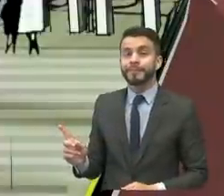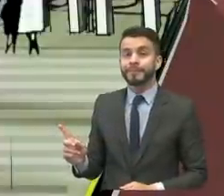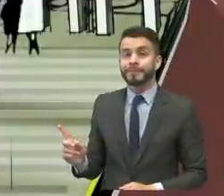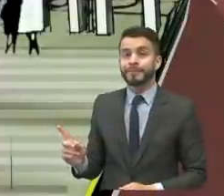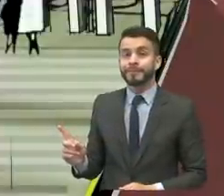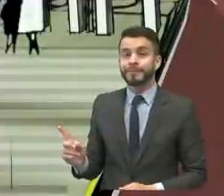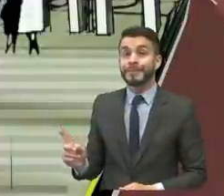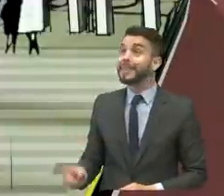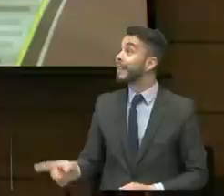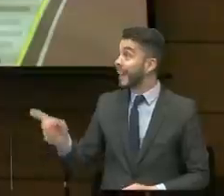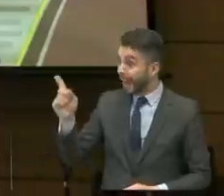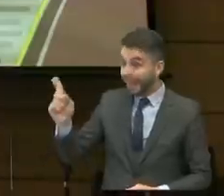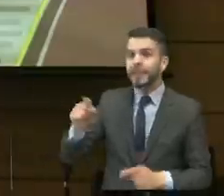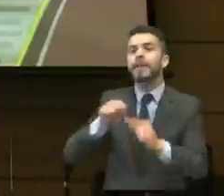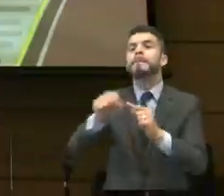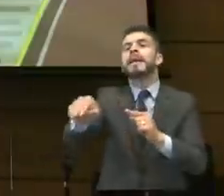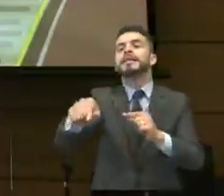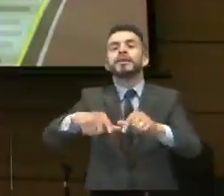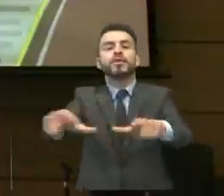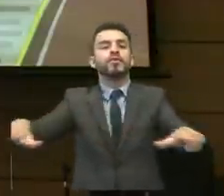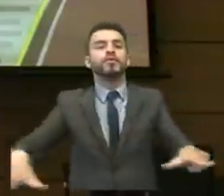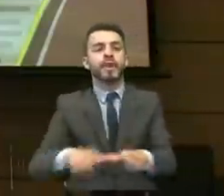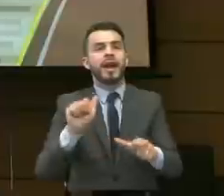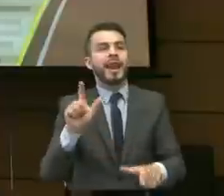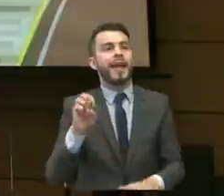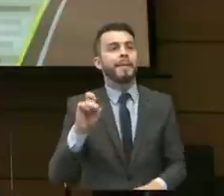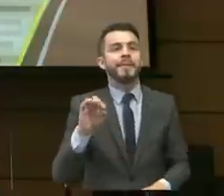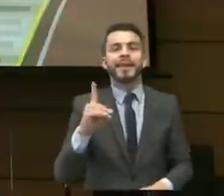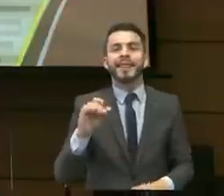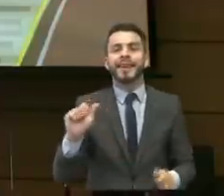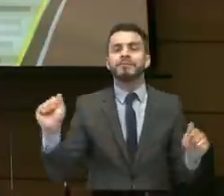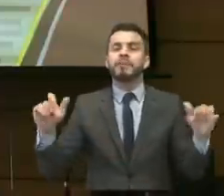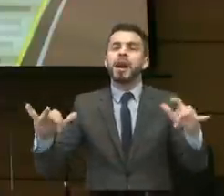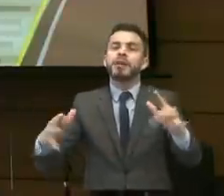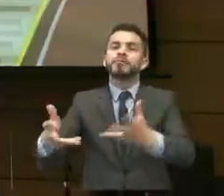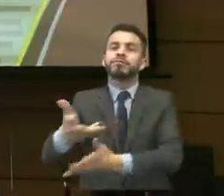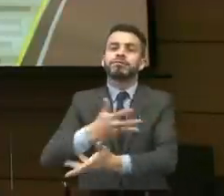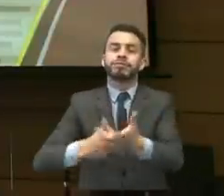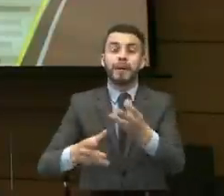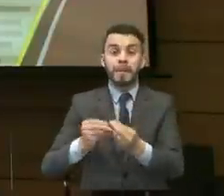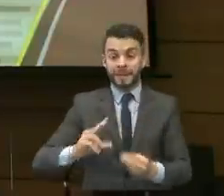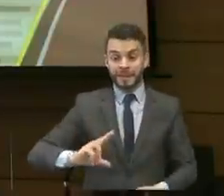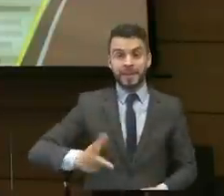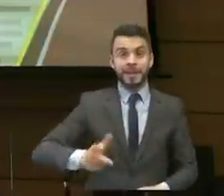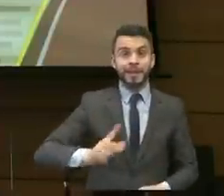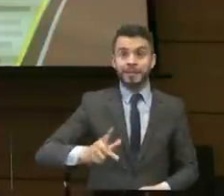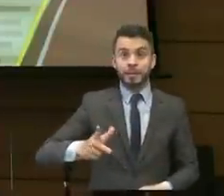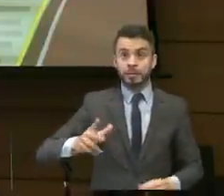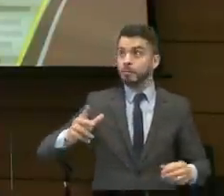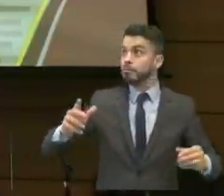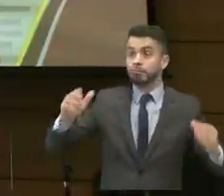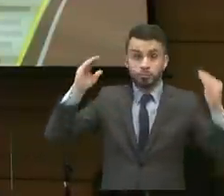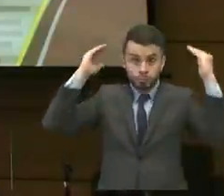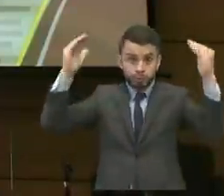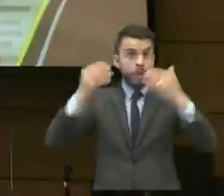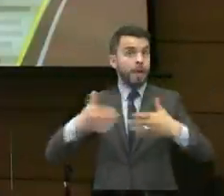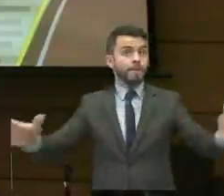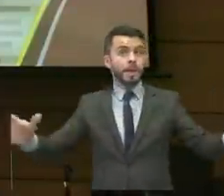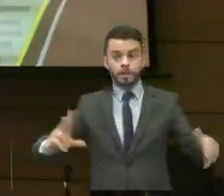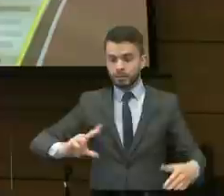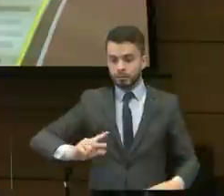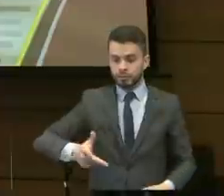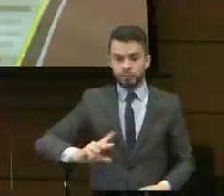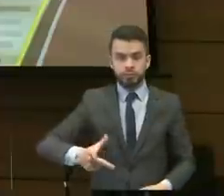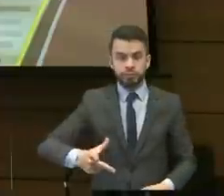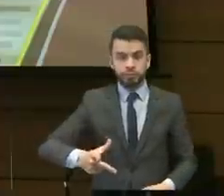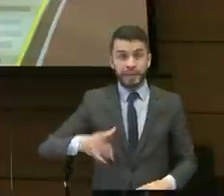una gran Plaza Alameda, ¿no? Esto es abierto, los torniquetes de entrada y torniquetes de entrada, por supuesto, pero no en un